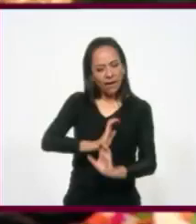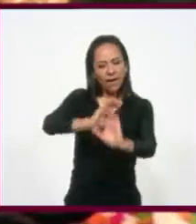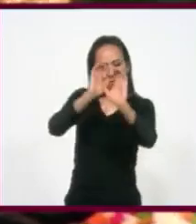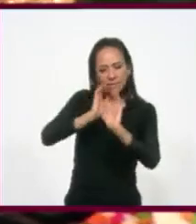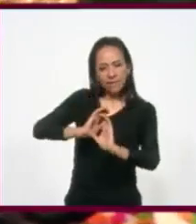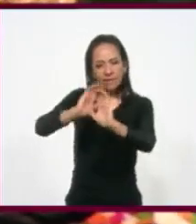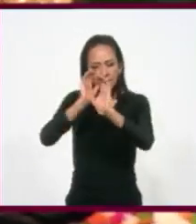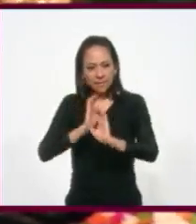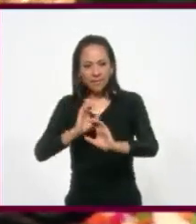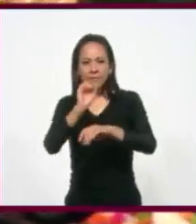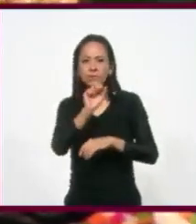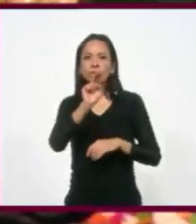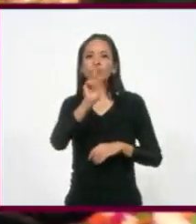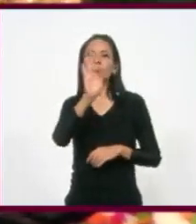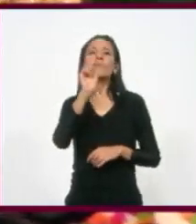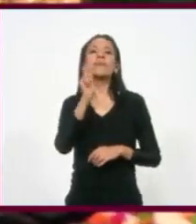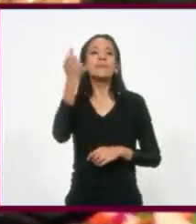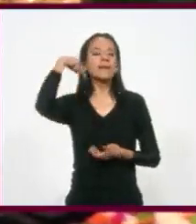exponen el sufi corazón del Islam.